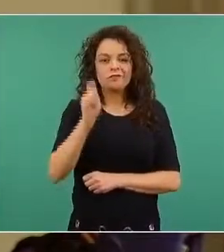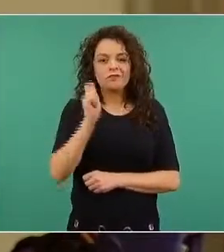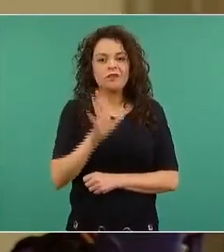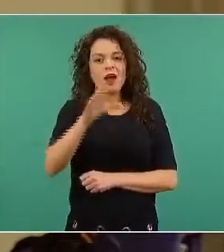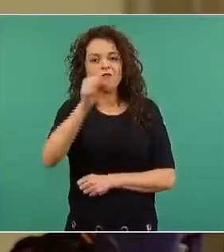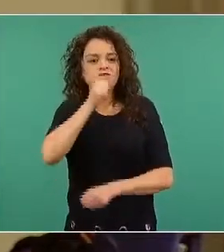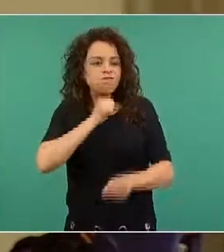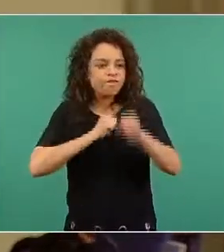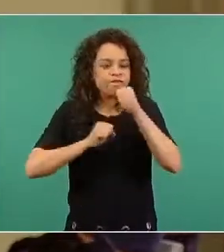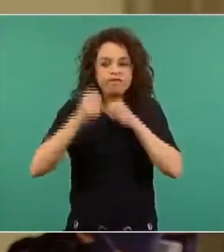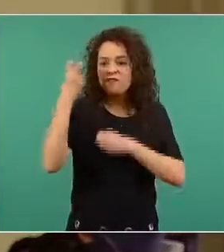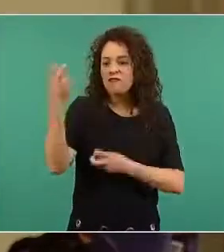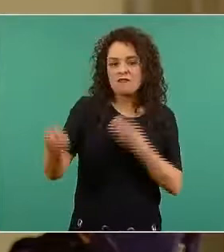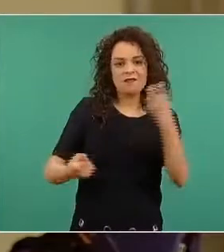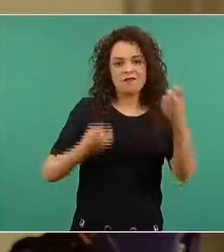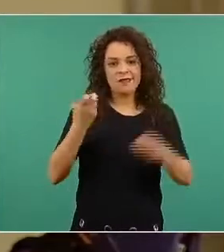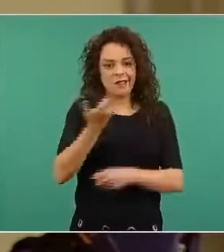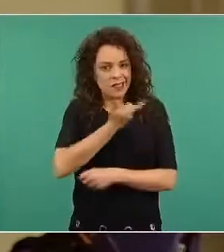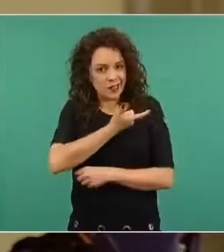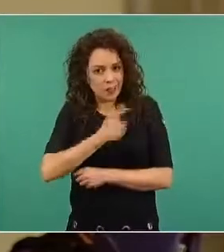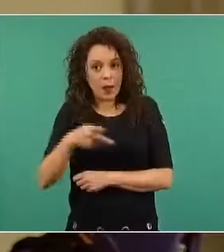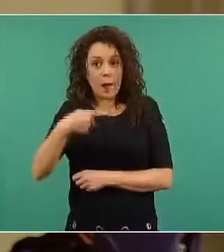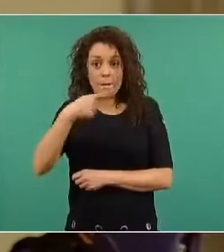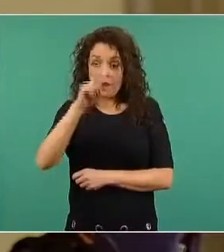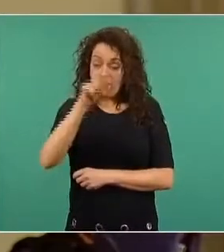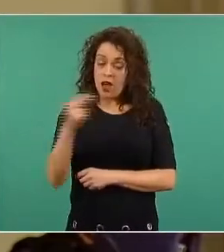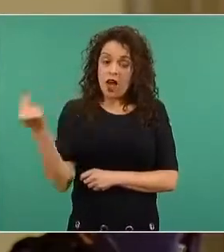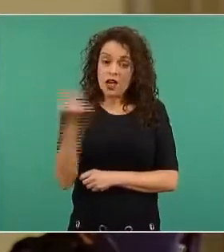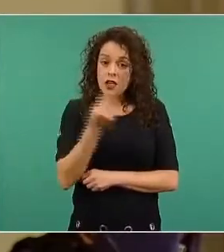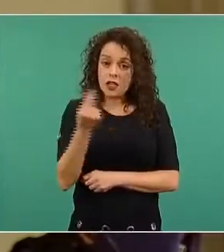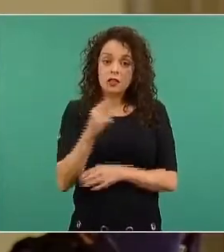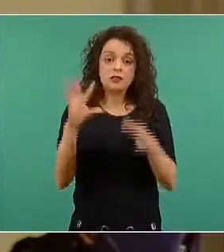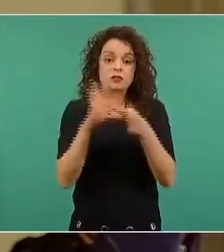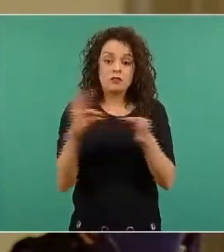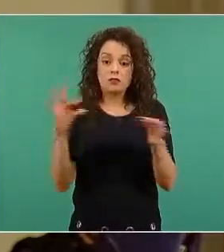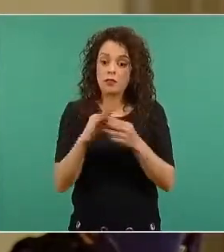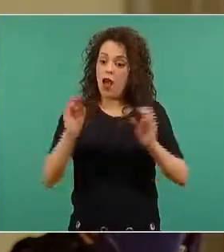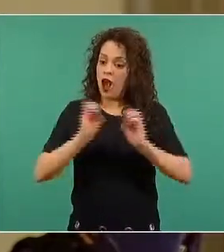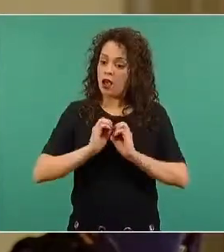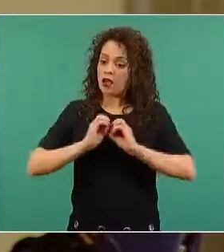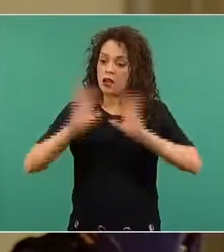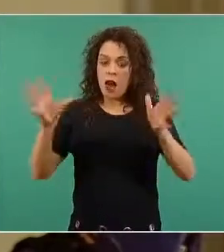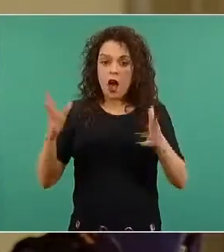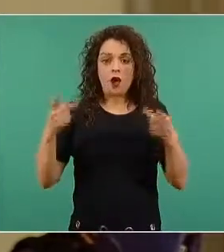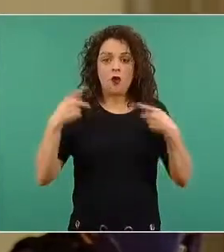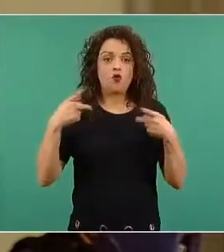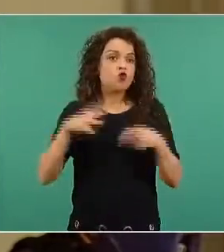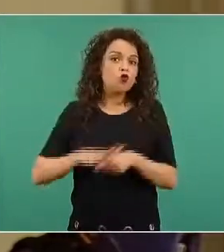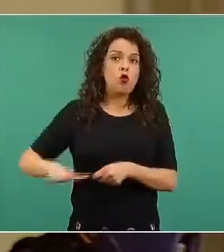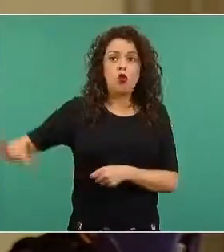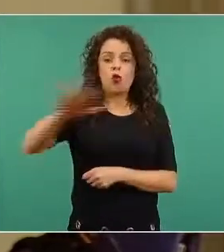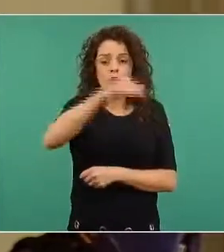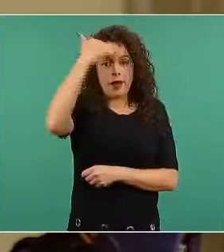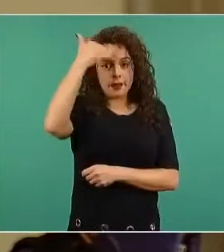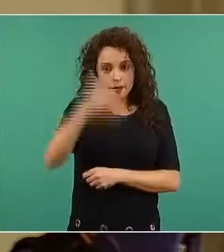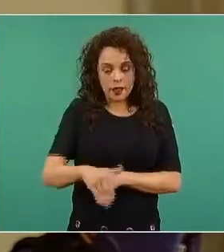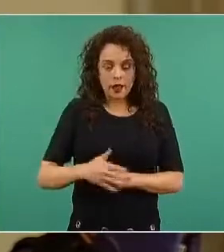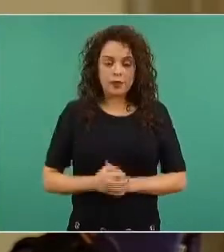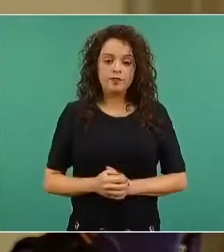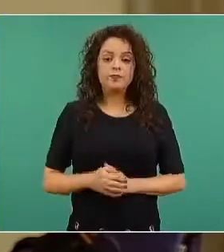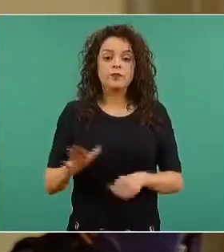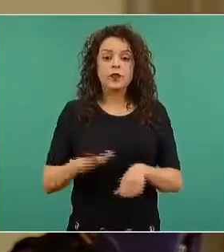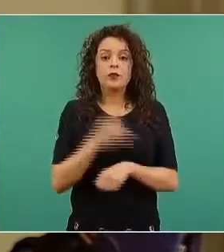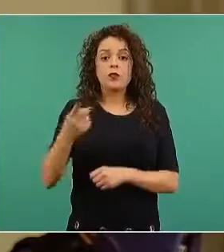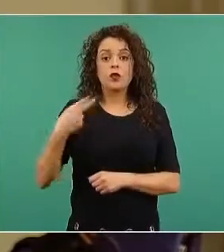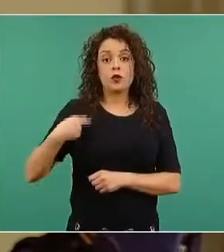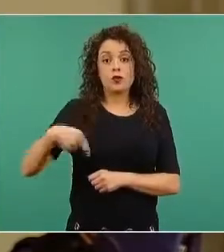los chismes, pero pues es necesario aclararlo públicamente, ¿no? Porque por favor, obviamente nos involucran a